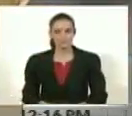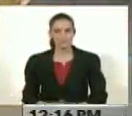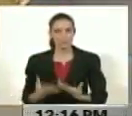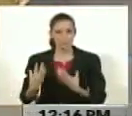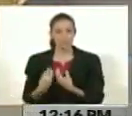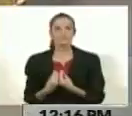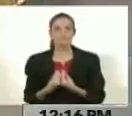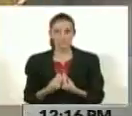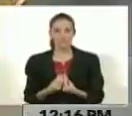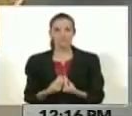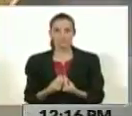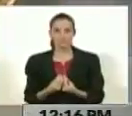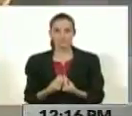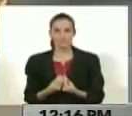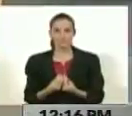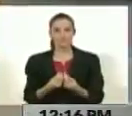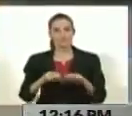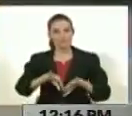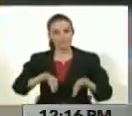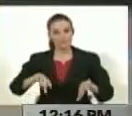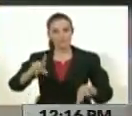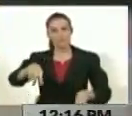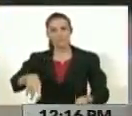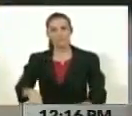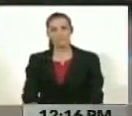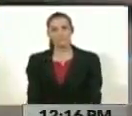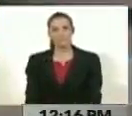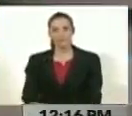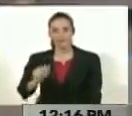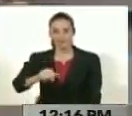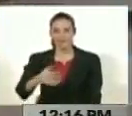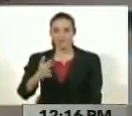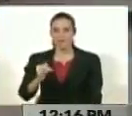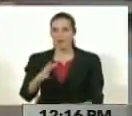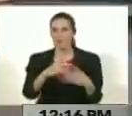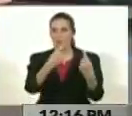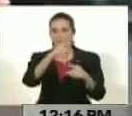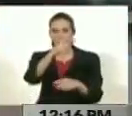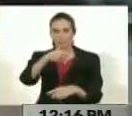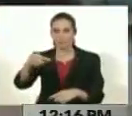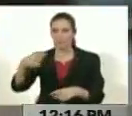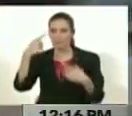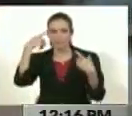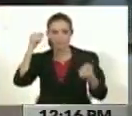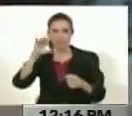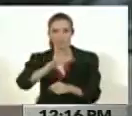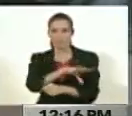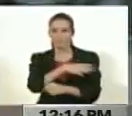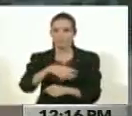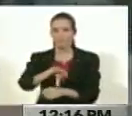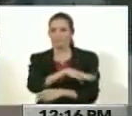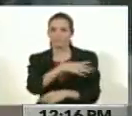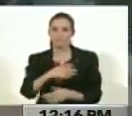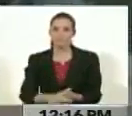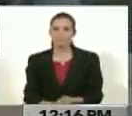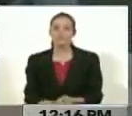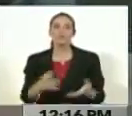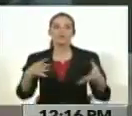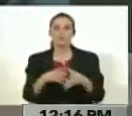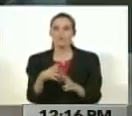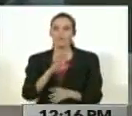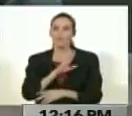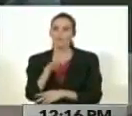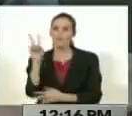Juntos y no tan juntos. Por aquí pasaron todos ellos. ¿Mm? Y grupos